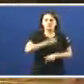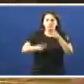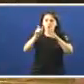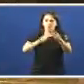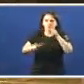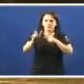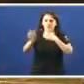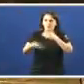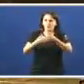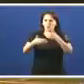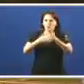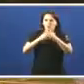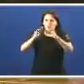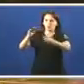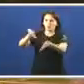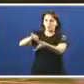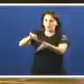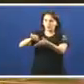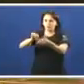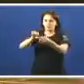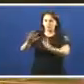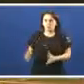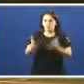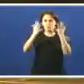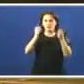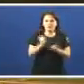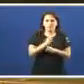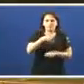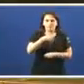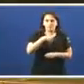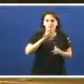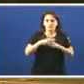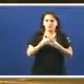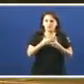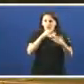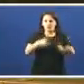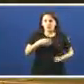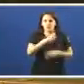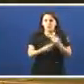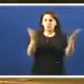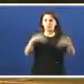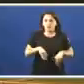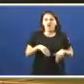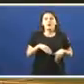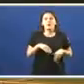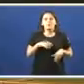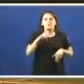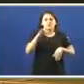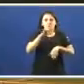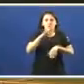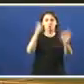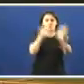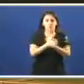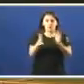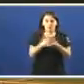protestando ás portas do seu centro. Non se pode traballar, señora Almuíña, nestas condicións. Falla de persoal crónica e estrutural